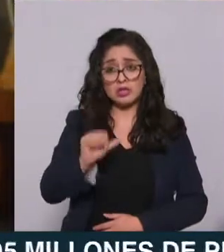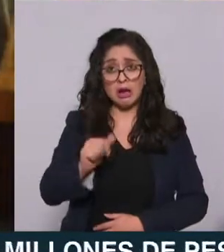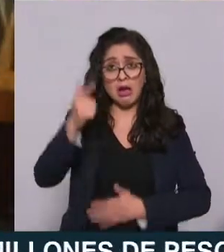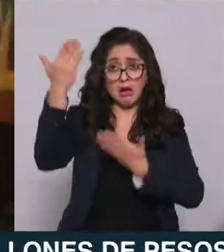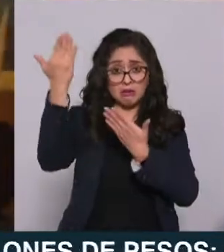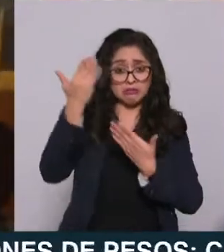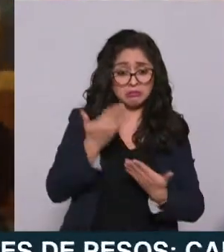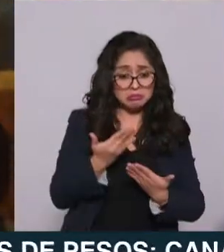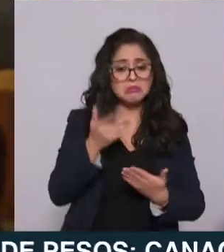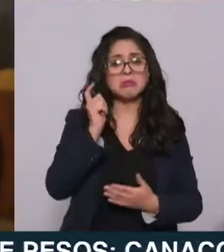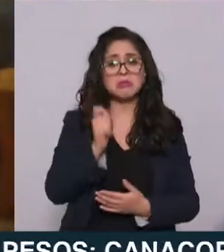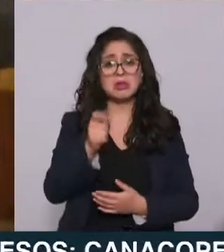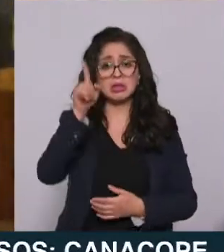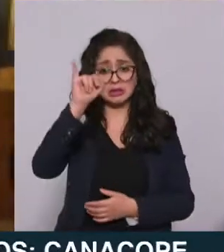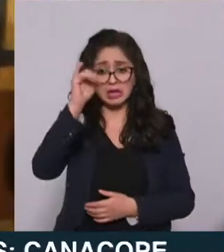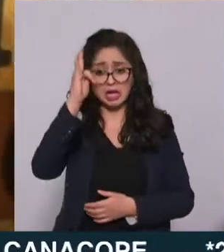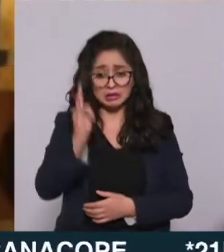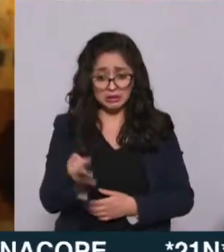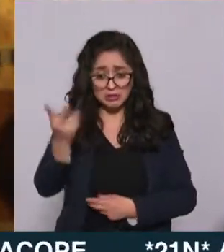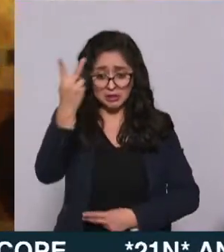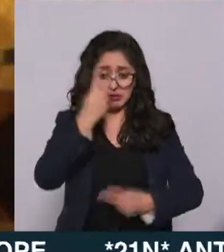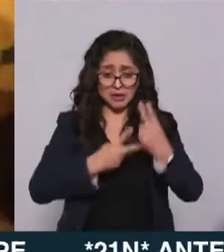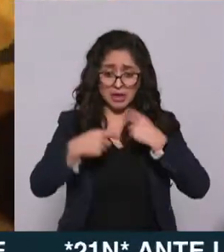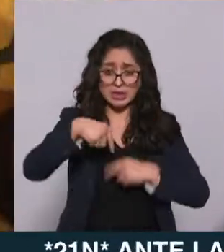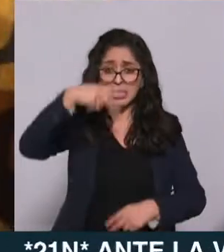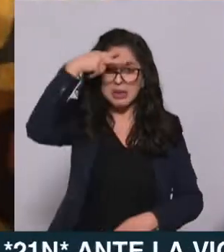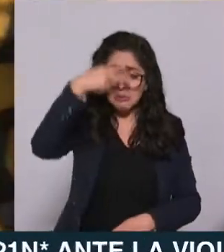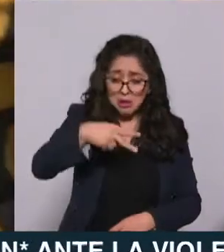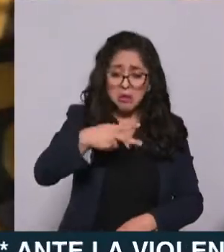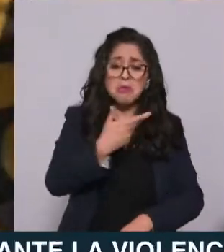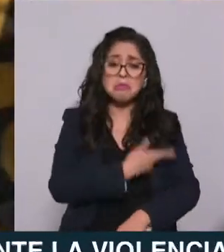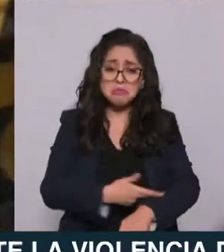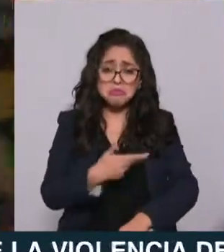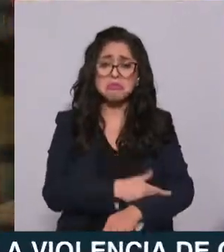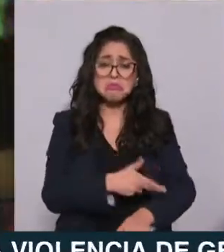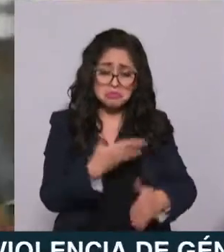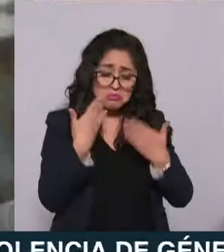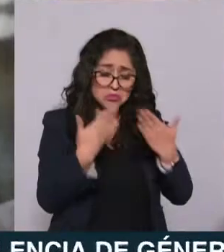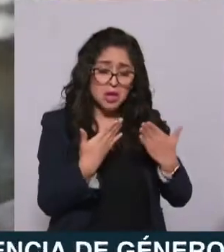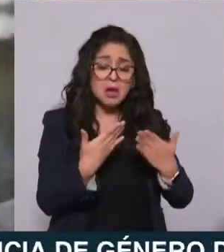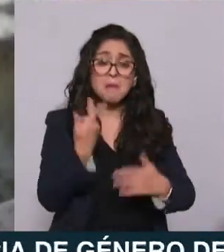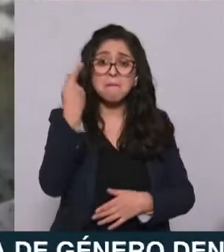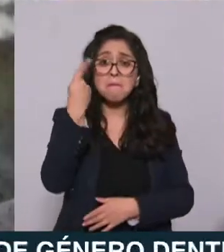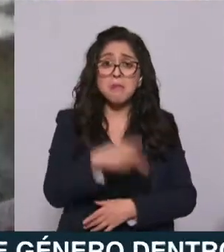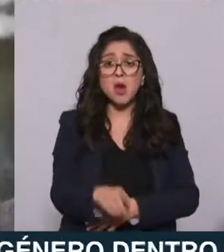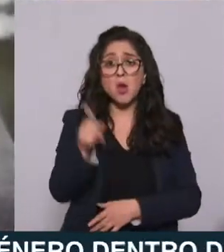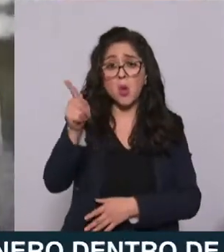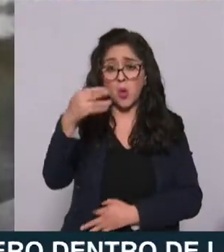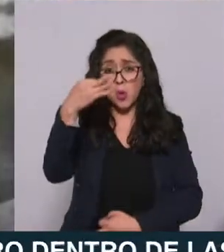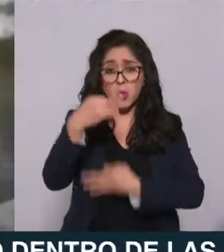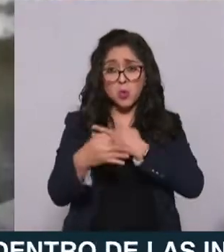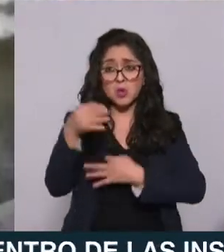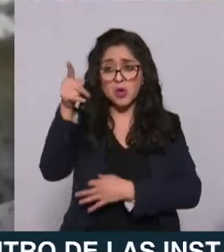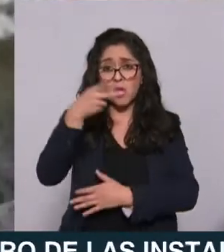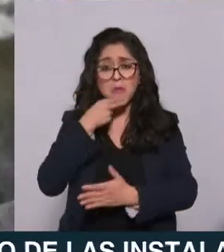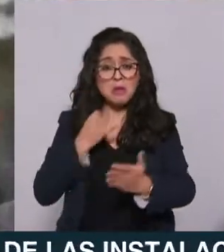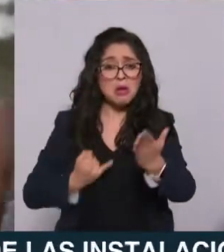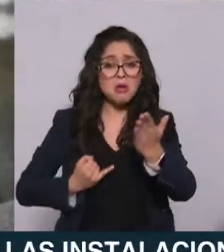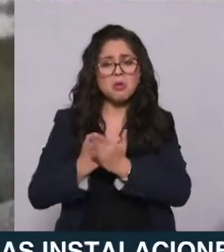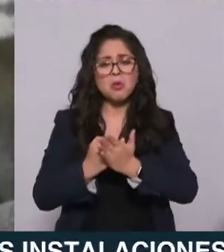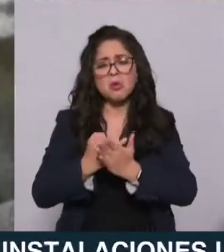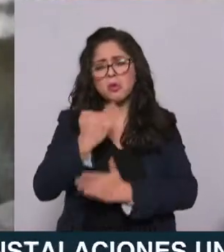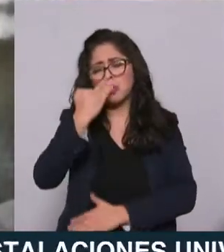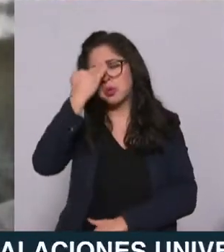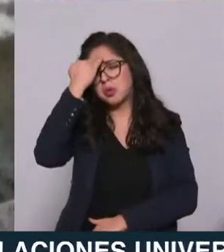podría resolverse muy rápido, pero si él decide ir a juicio, pues se abrirá un largo litigio y una